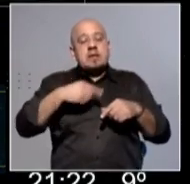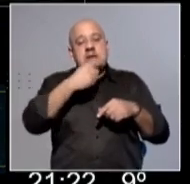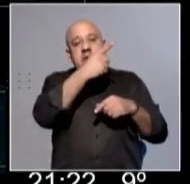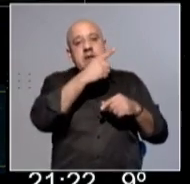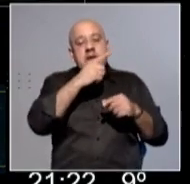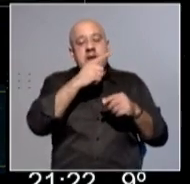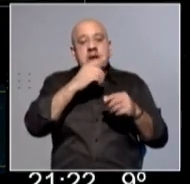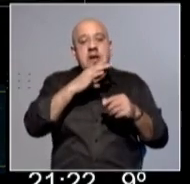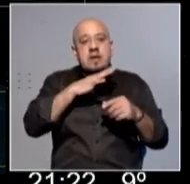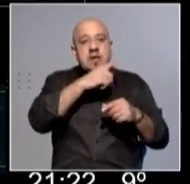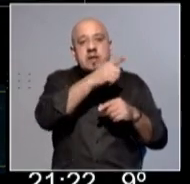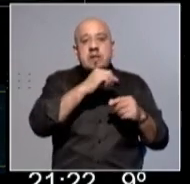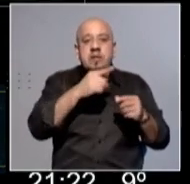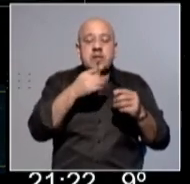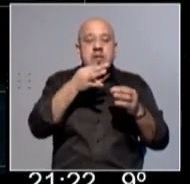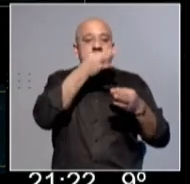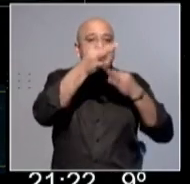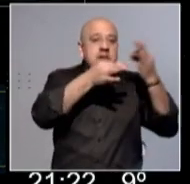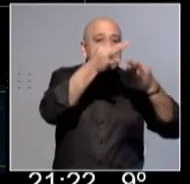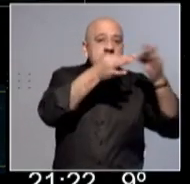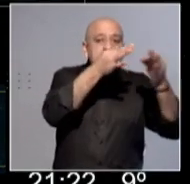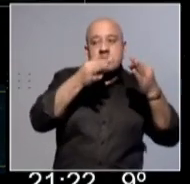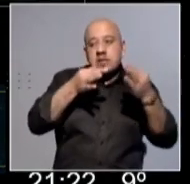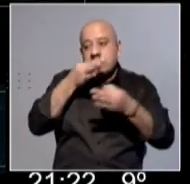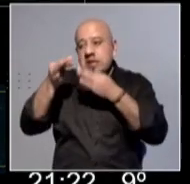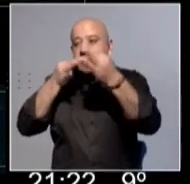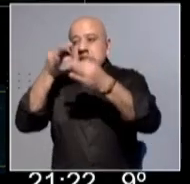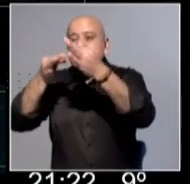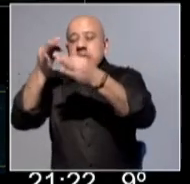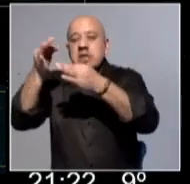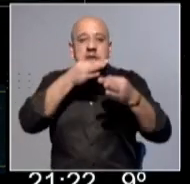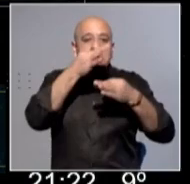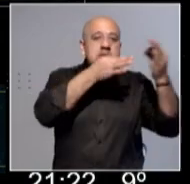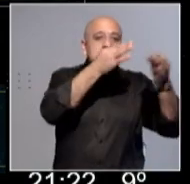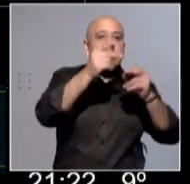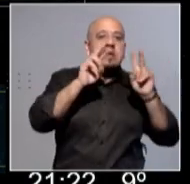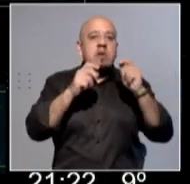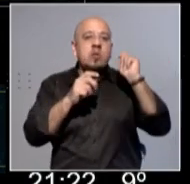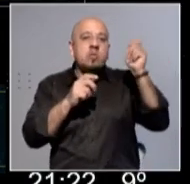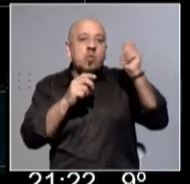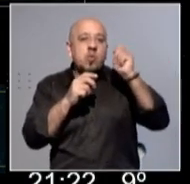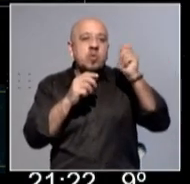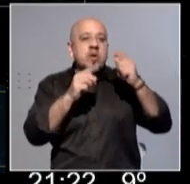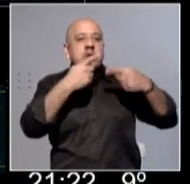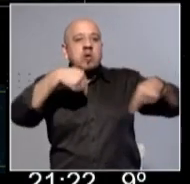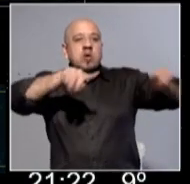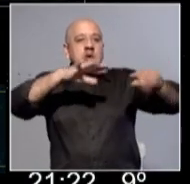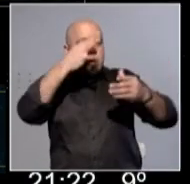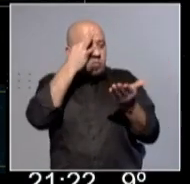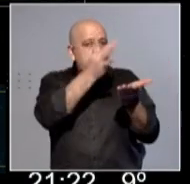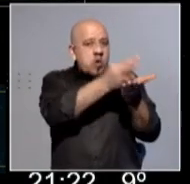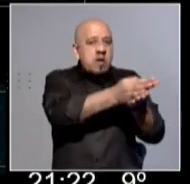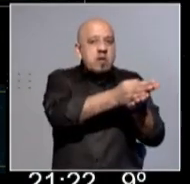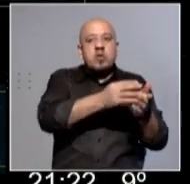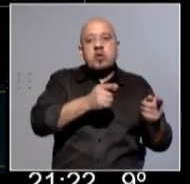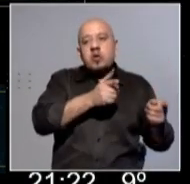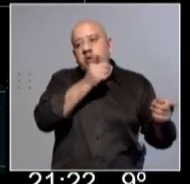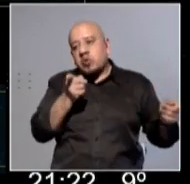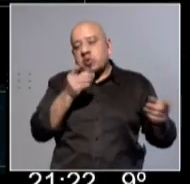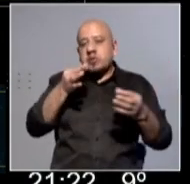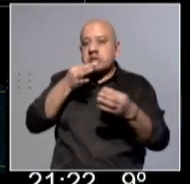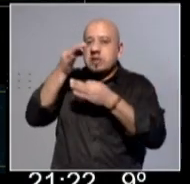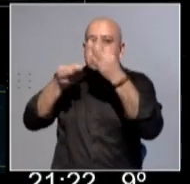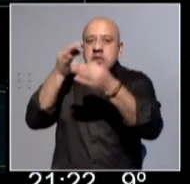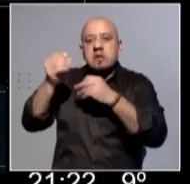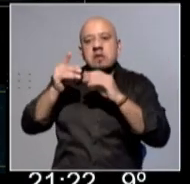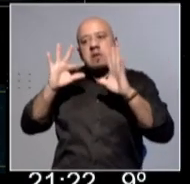conviviendo relatos diferentes. Hay una narrativa de lo público, de lo popular, de lo nacional, y hay una narrativa